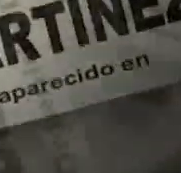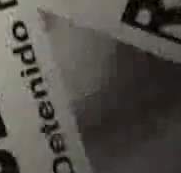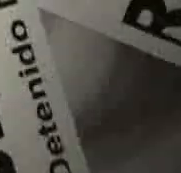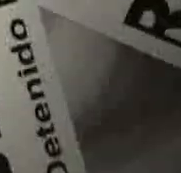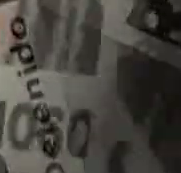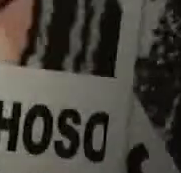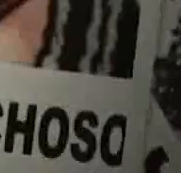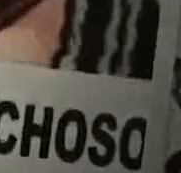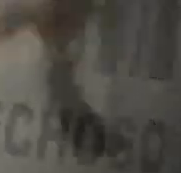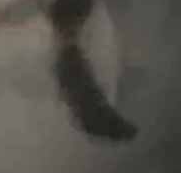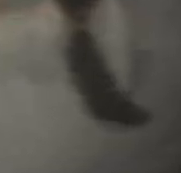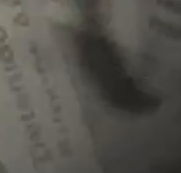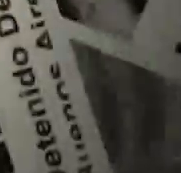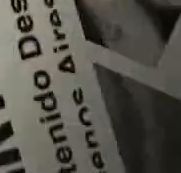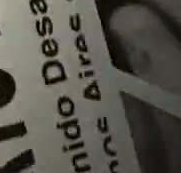nosotros,